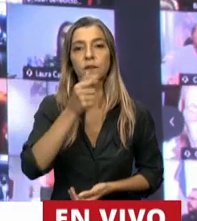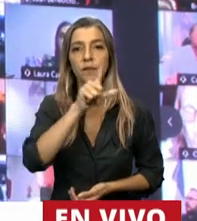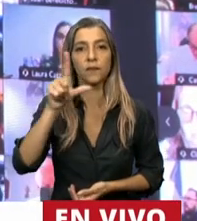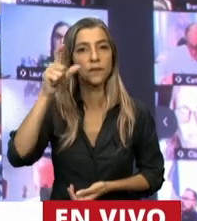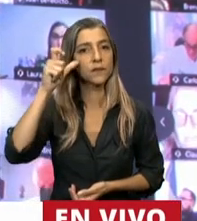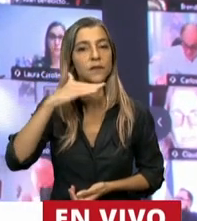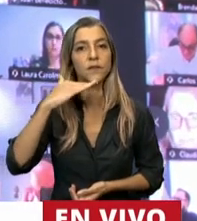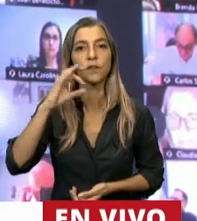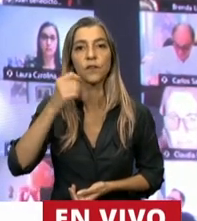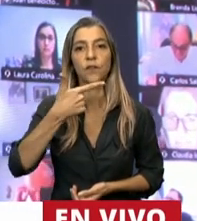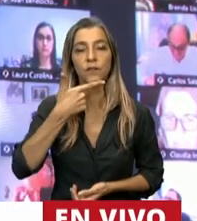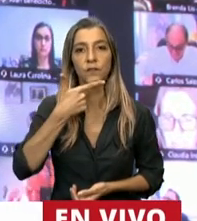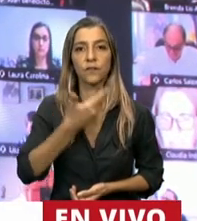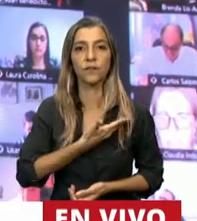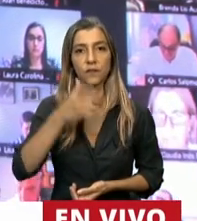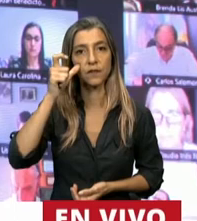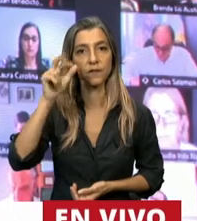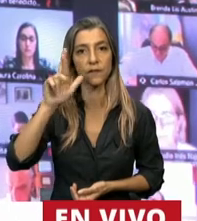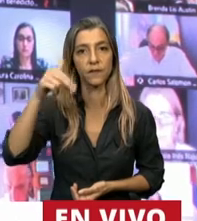Vallejos, Fernanda.